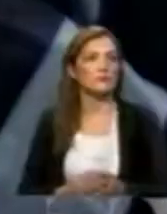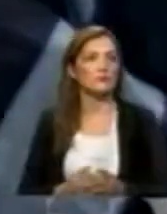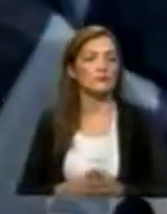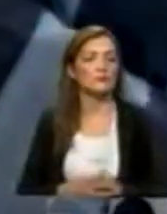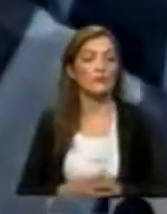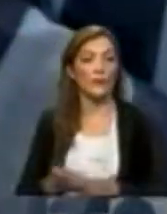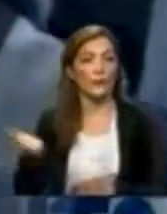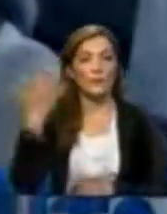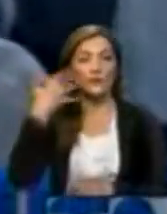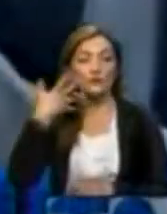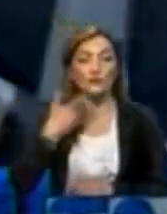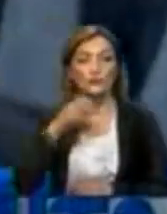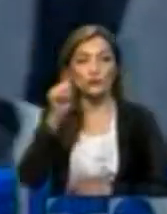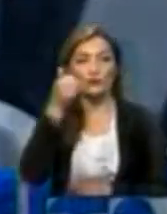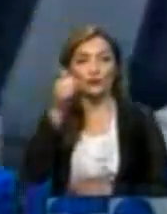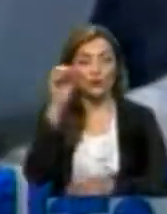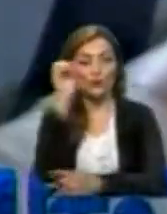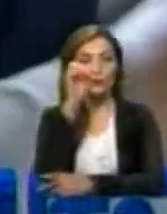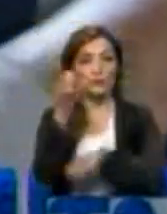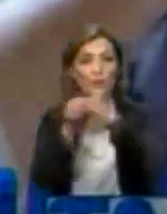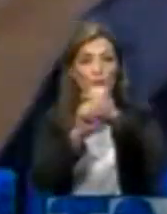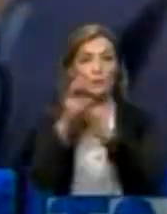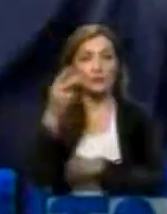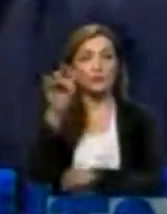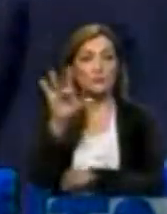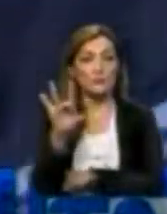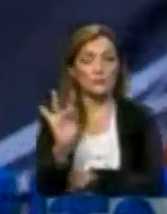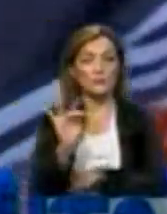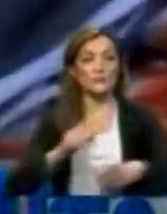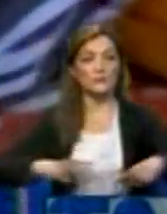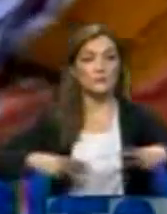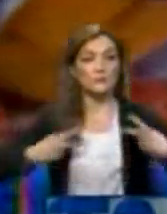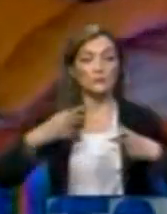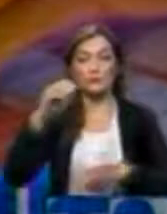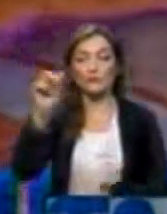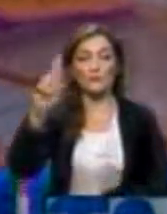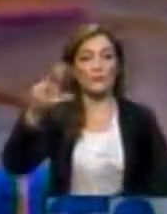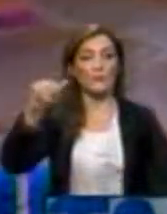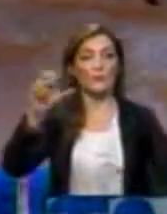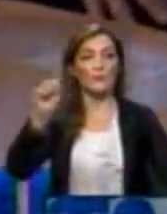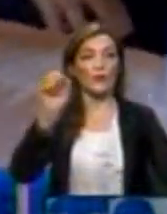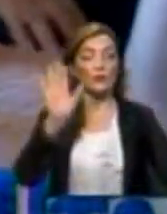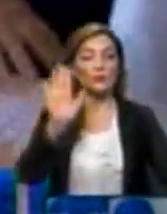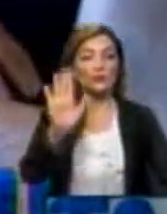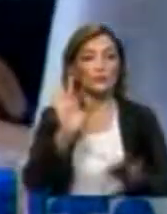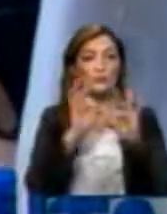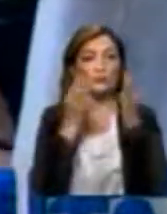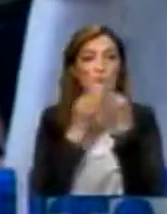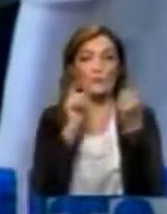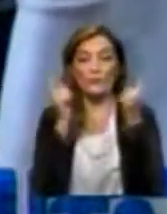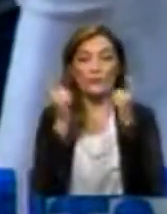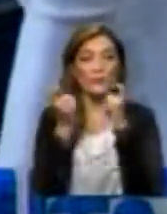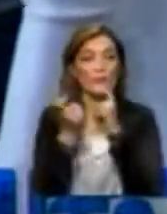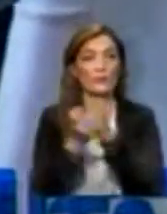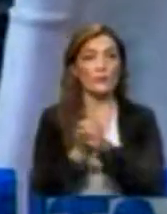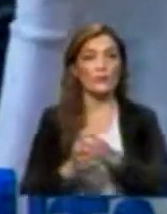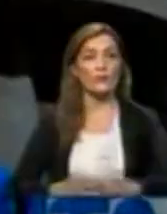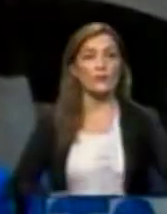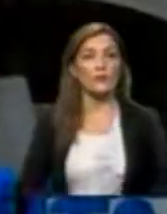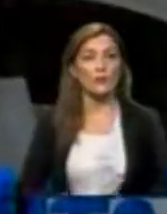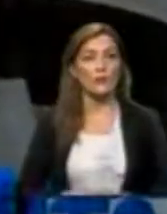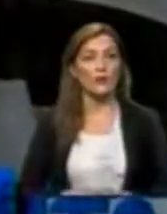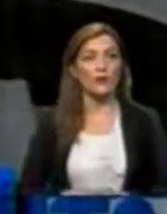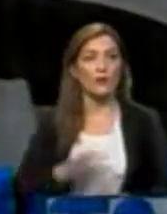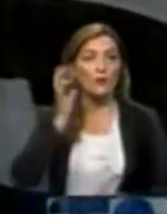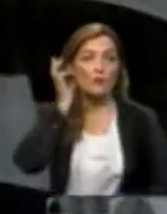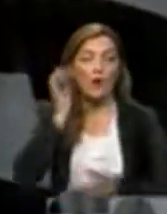Desde el pasado 10 de octubre de 2018, la vida de Carlos y la de su familia cambió para siempre. Una auxiliar de enfermería me quemó el